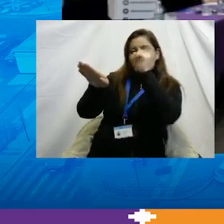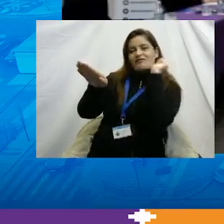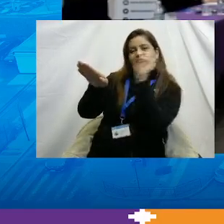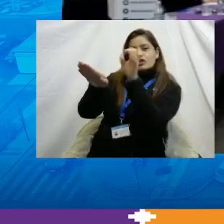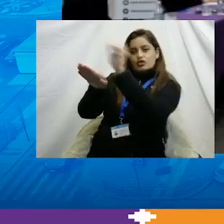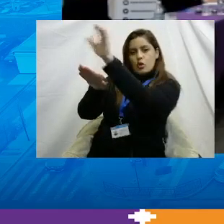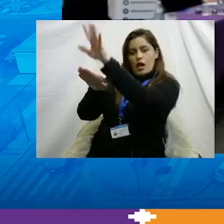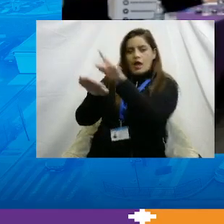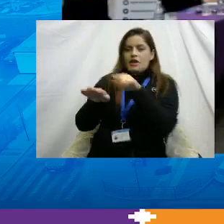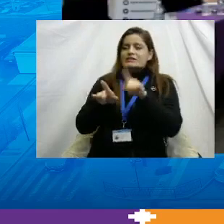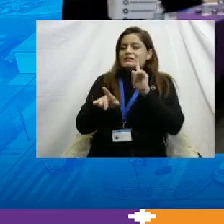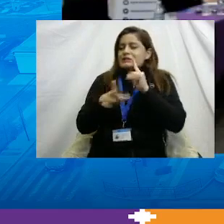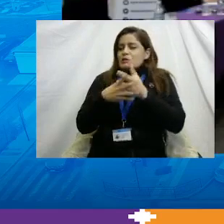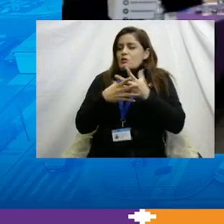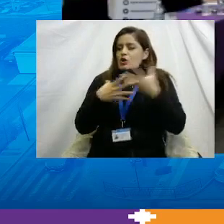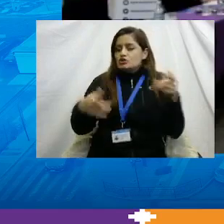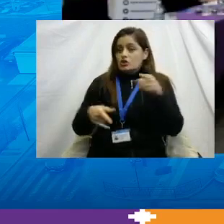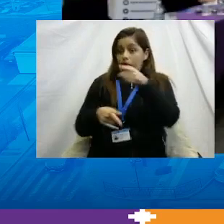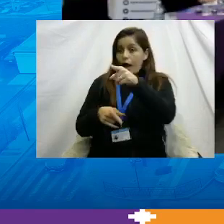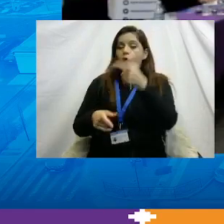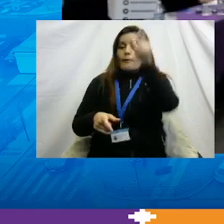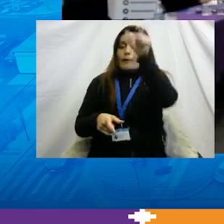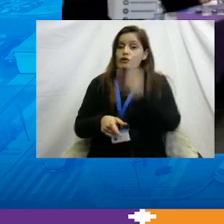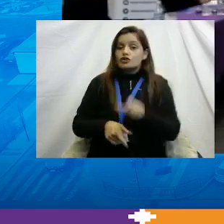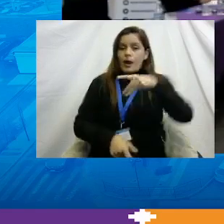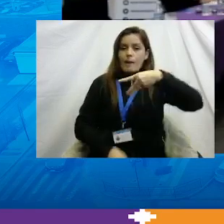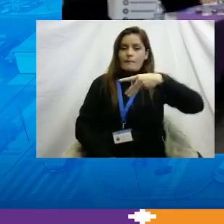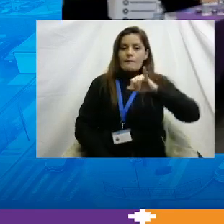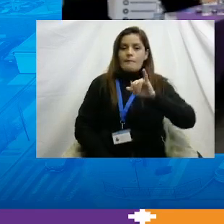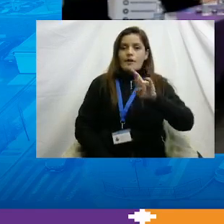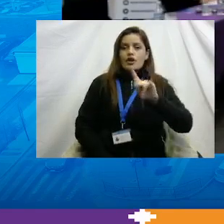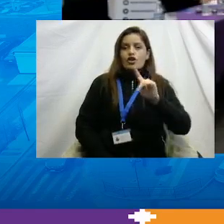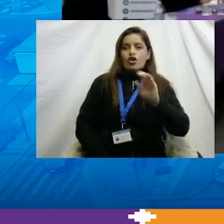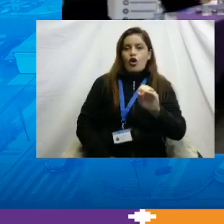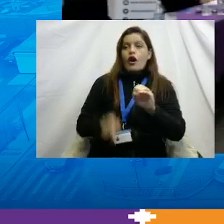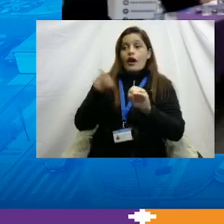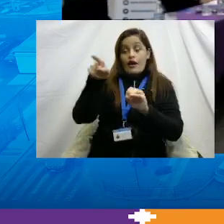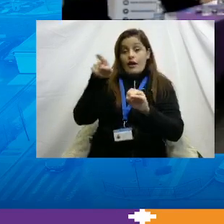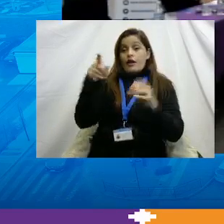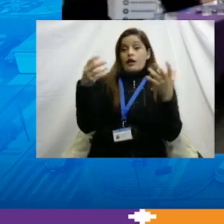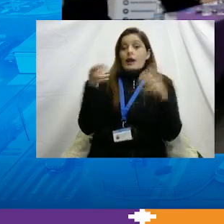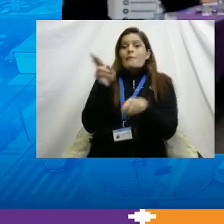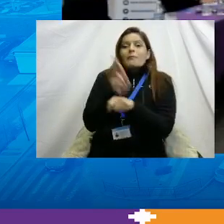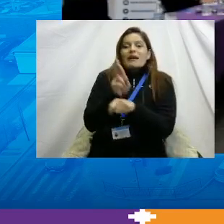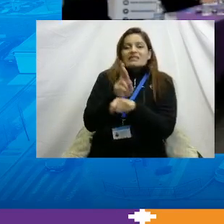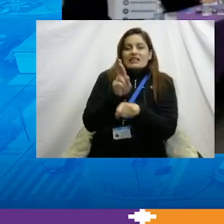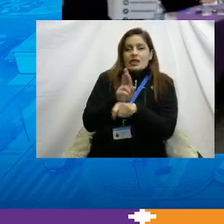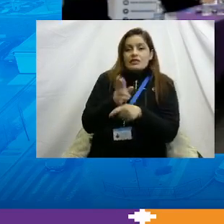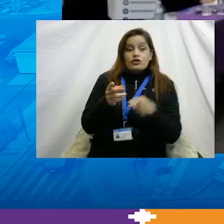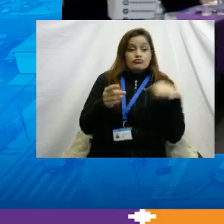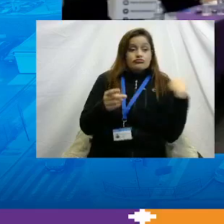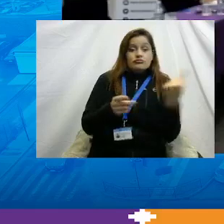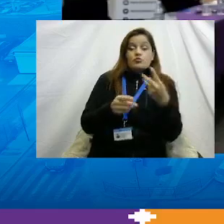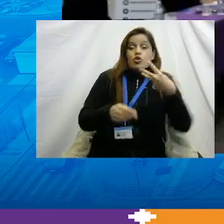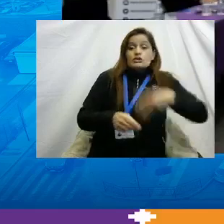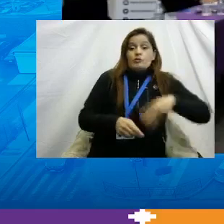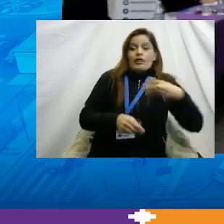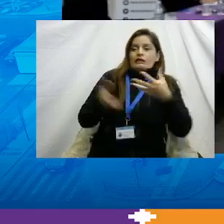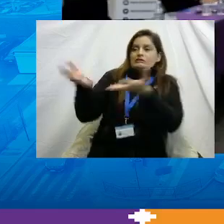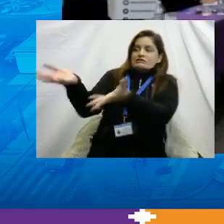quien un representante de esta organización, y nos dice que si mientras no tengamos el retiro de esta basura que